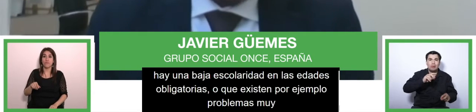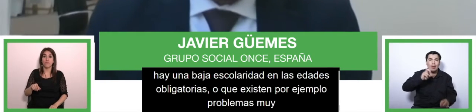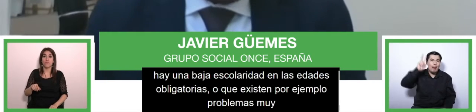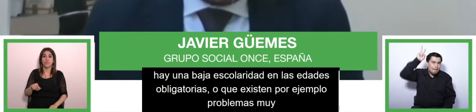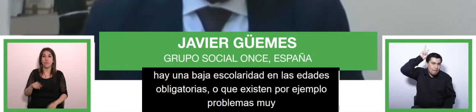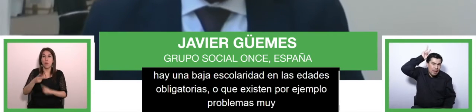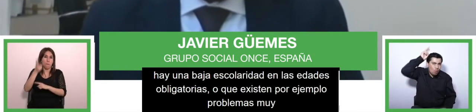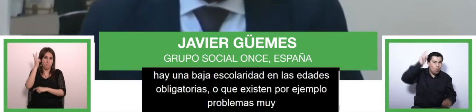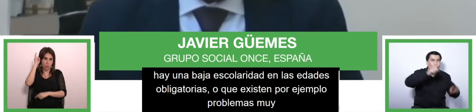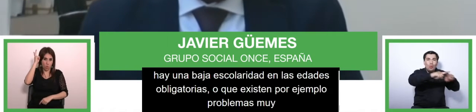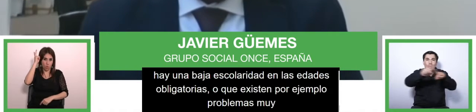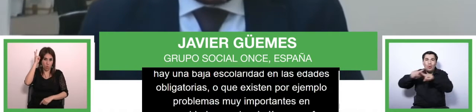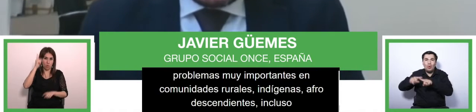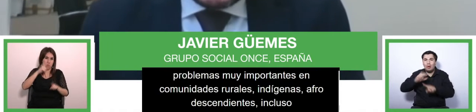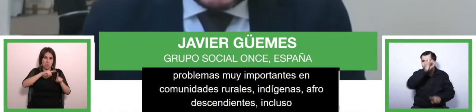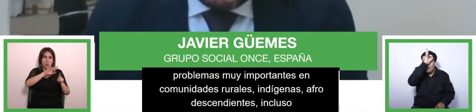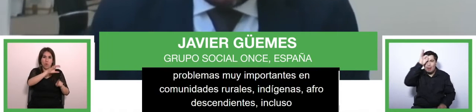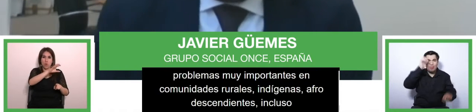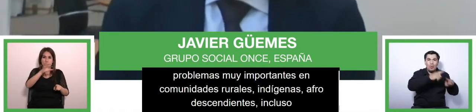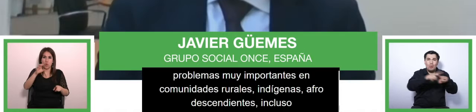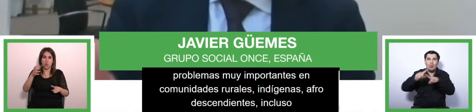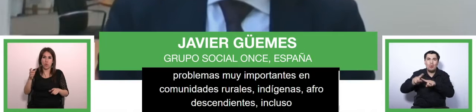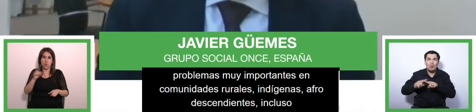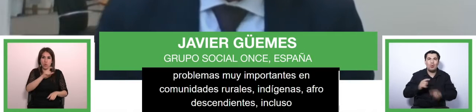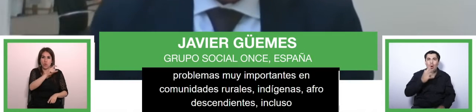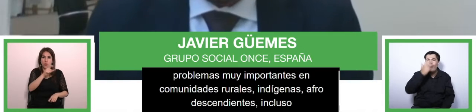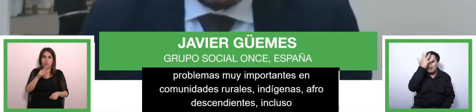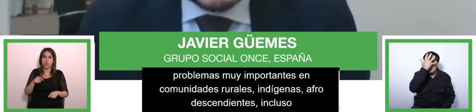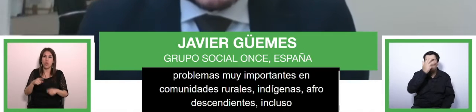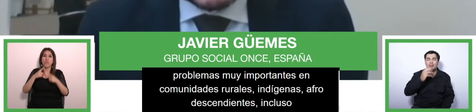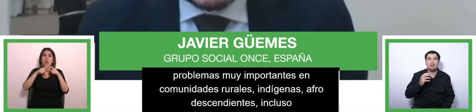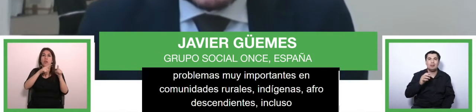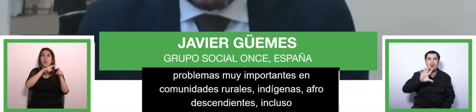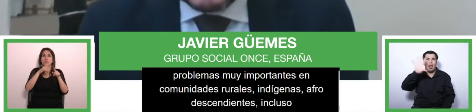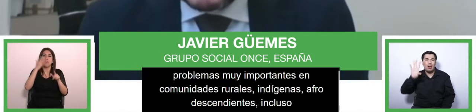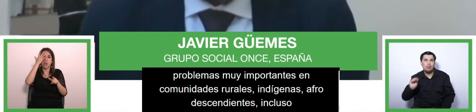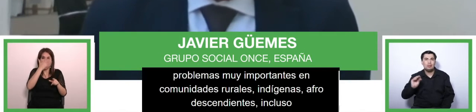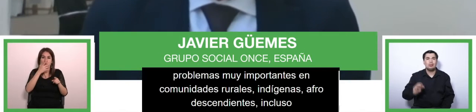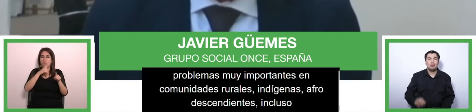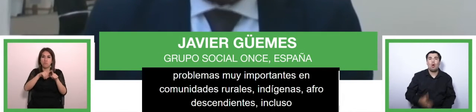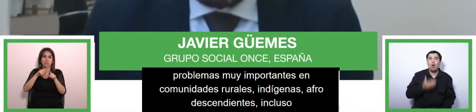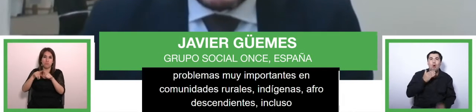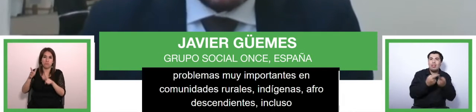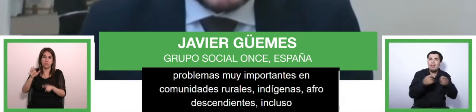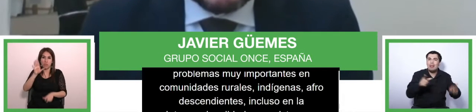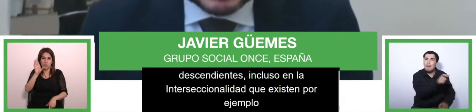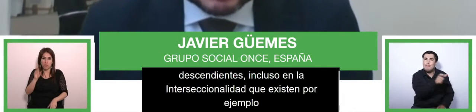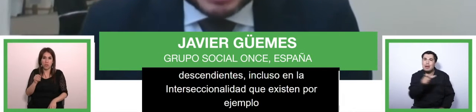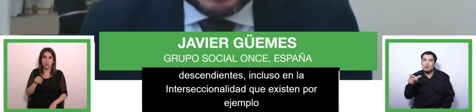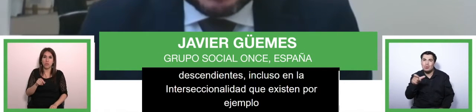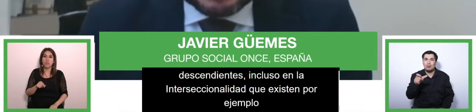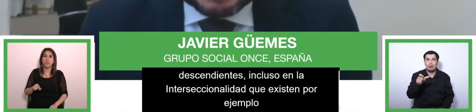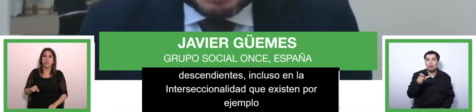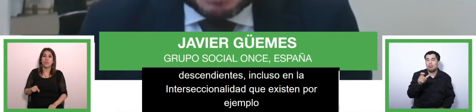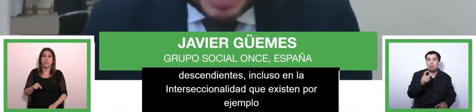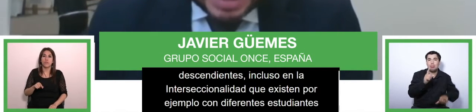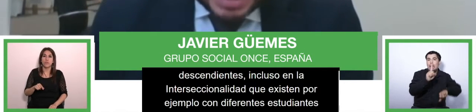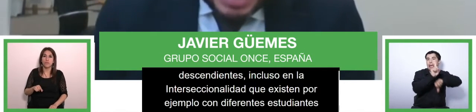la interseccionalidad que existe también, por ejemplo, con diferentes estudiantes que puedan tener una diferente orientación sexual.